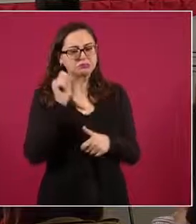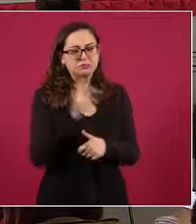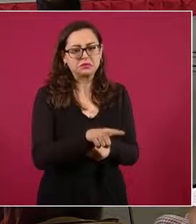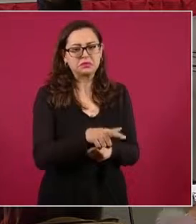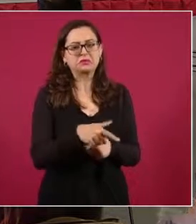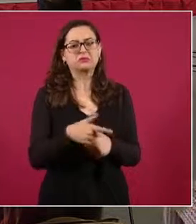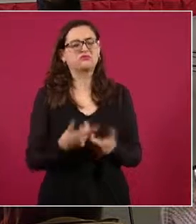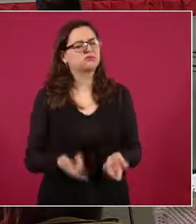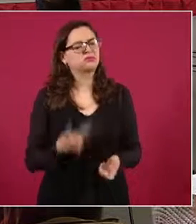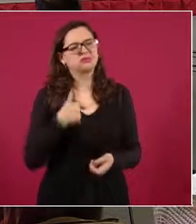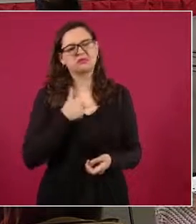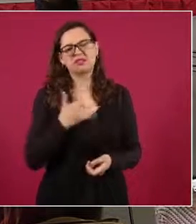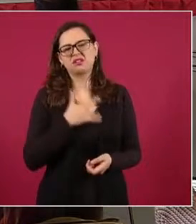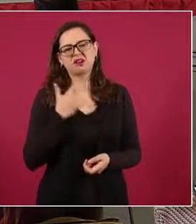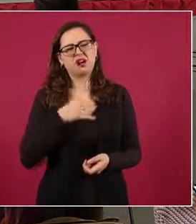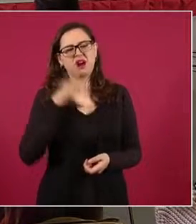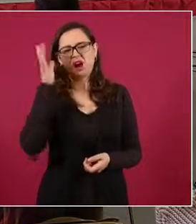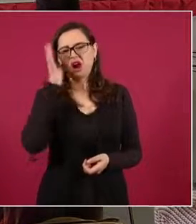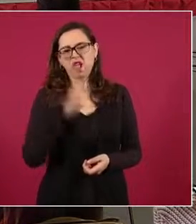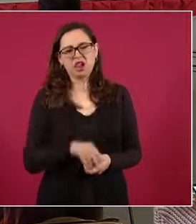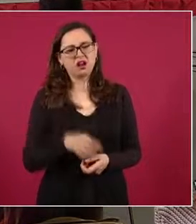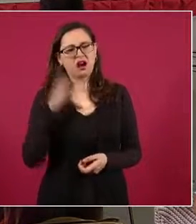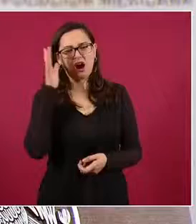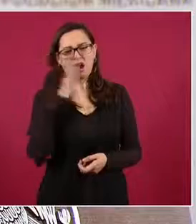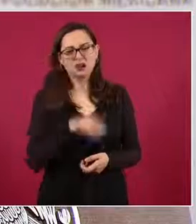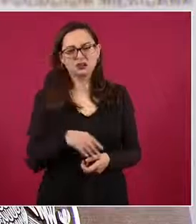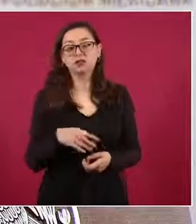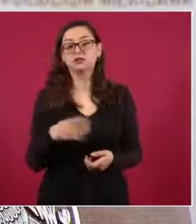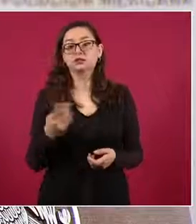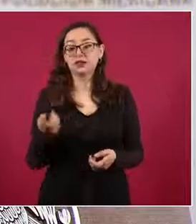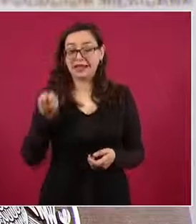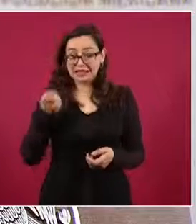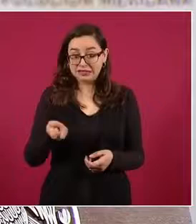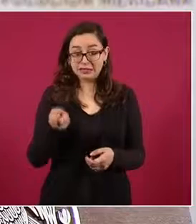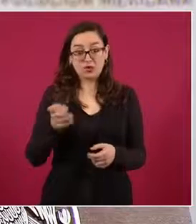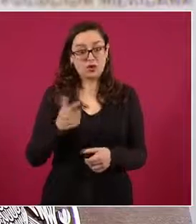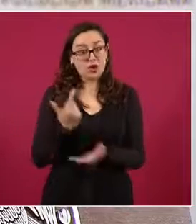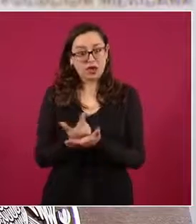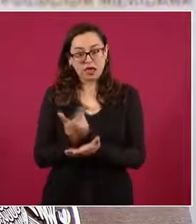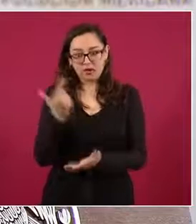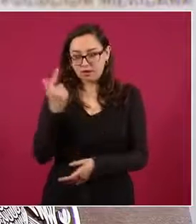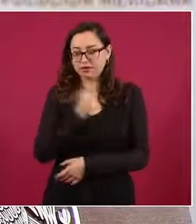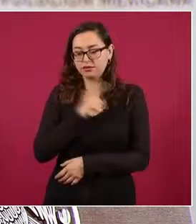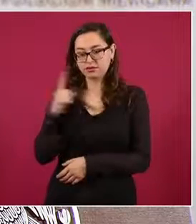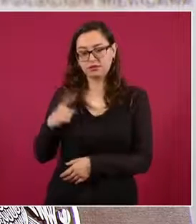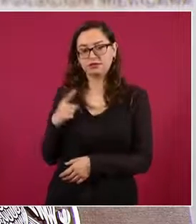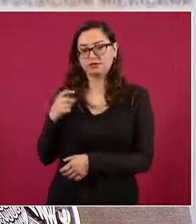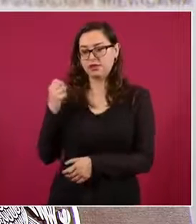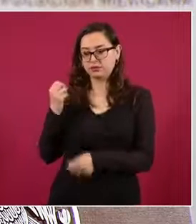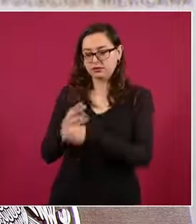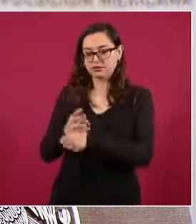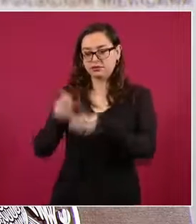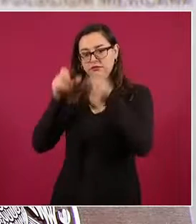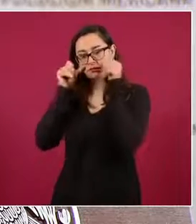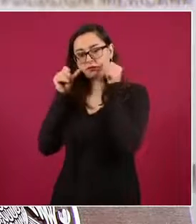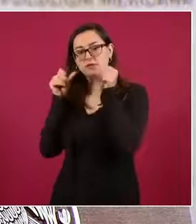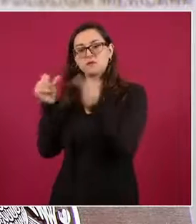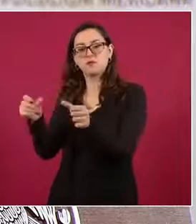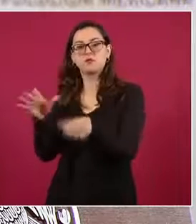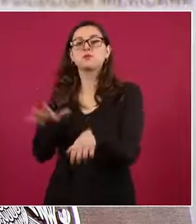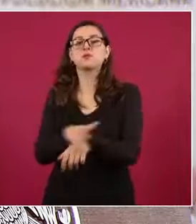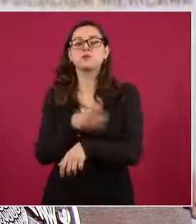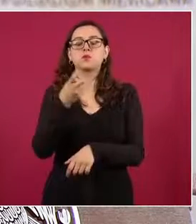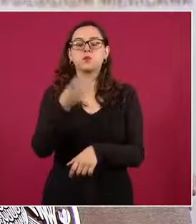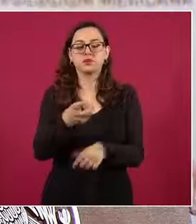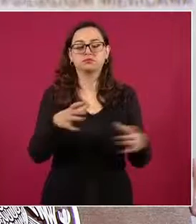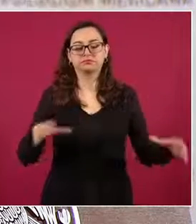están desinteresados en su propia vida. Entonces, por ello, este colectivo nuestro de la Comisión de Salud Mental y